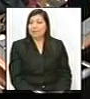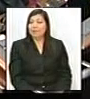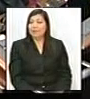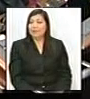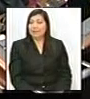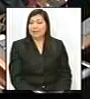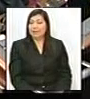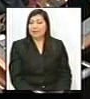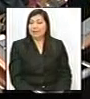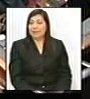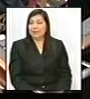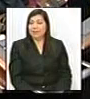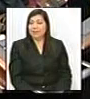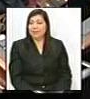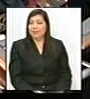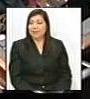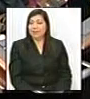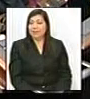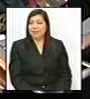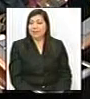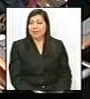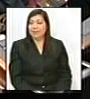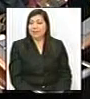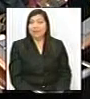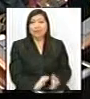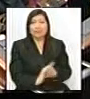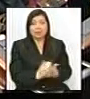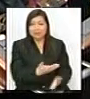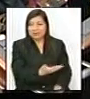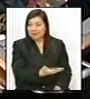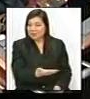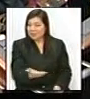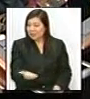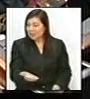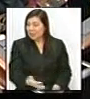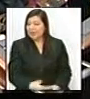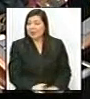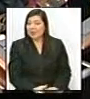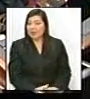Gracias, presidente. Saludo a los congresistas y a nuestro invitado, señor ministro.